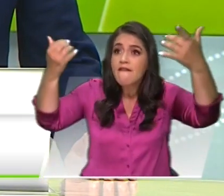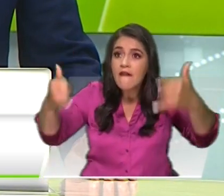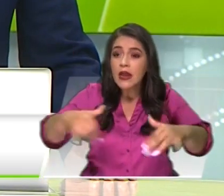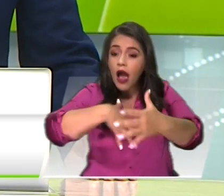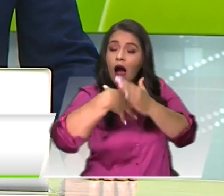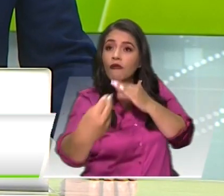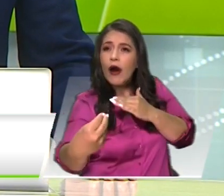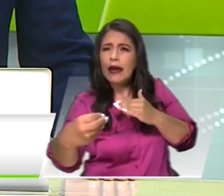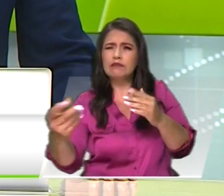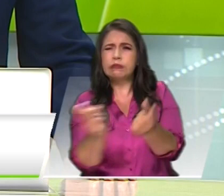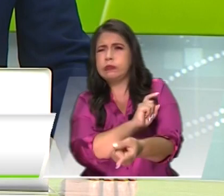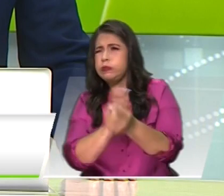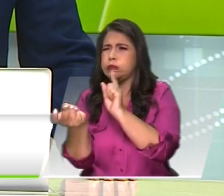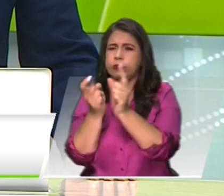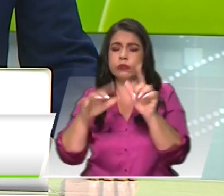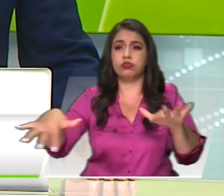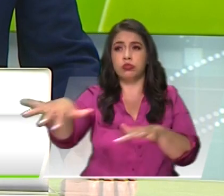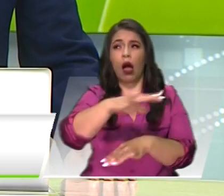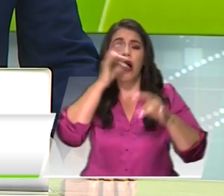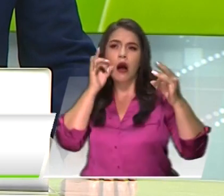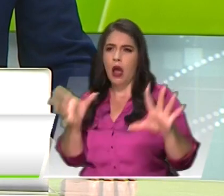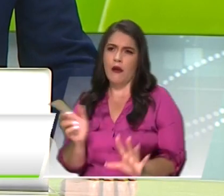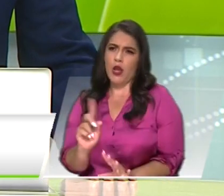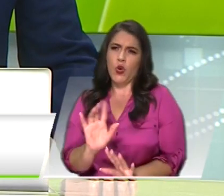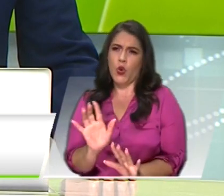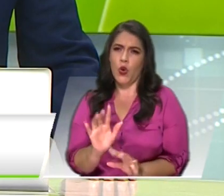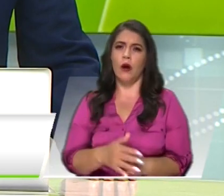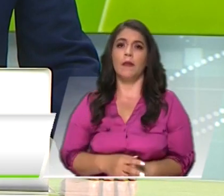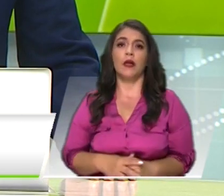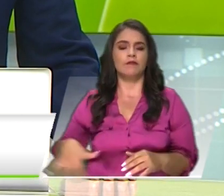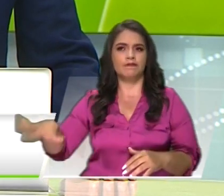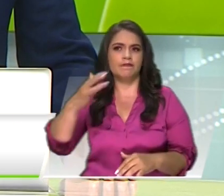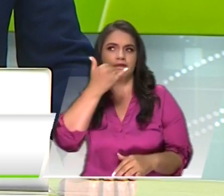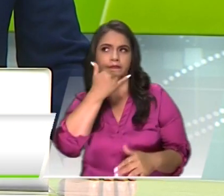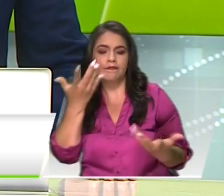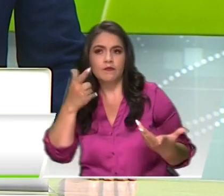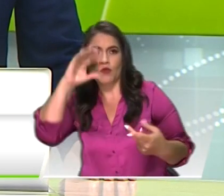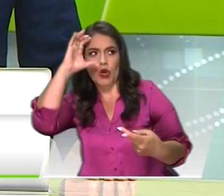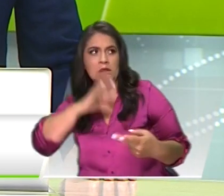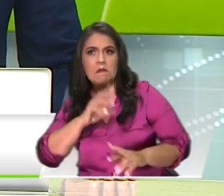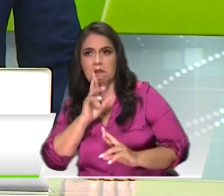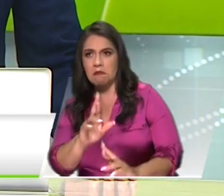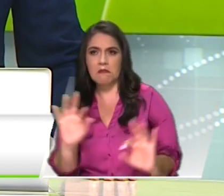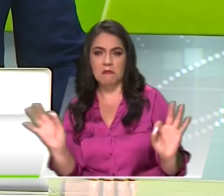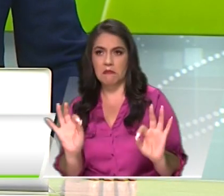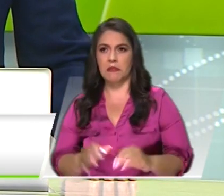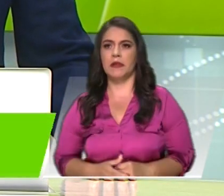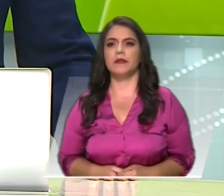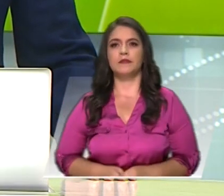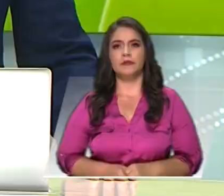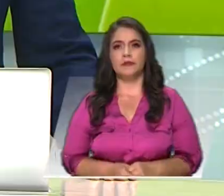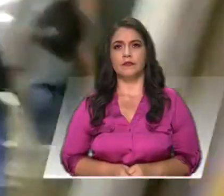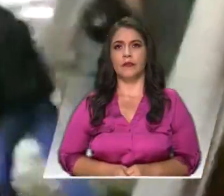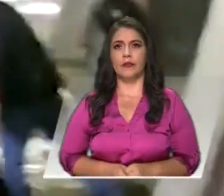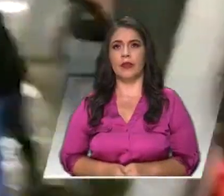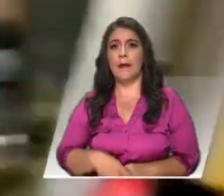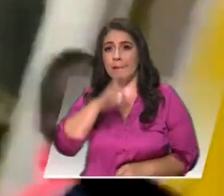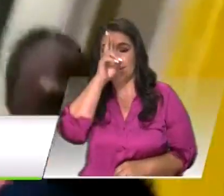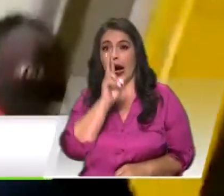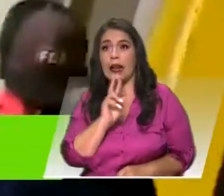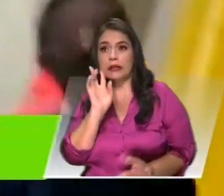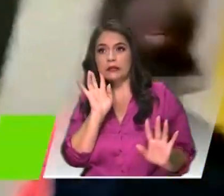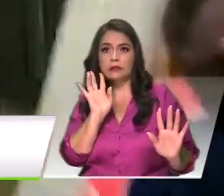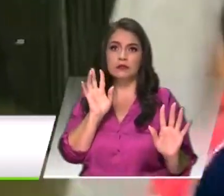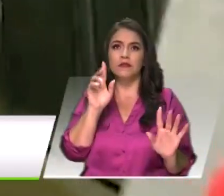la situación no pasó a mayores y las autoridades aún no se han pronunciado sobre este caso. Al parecer, y de acuerdo